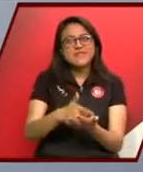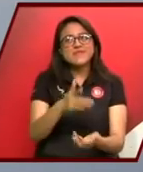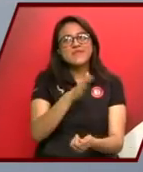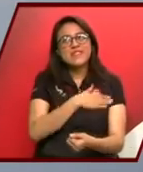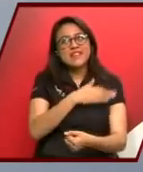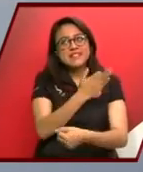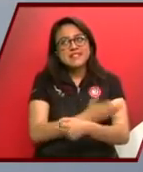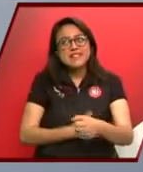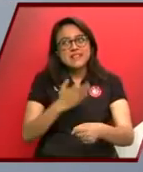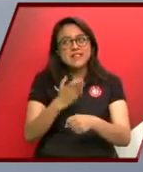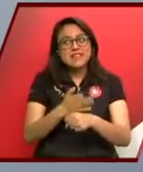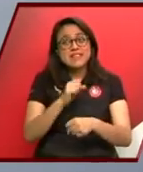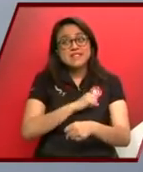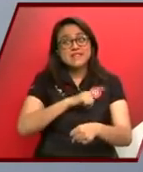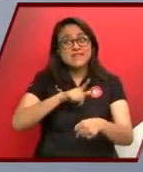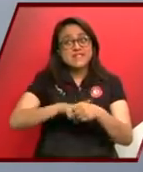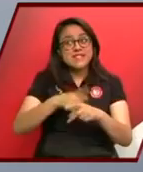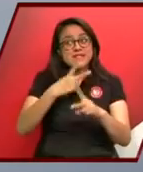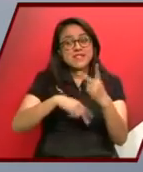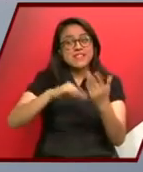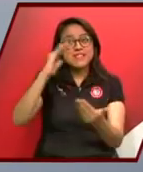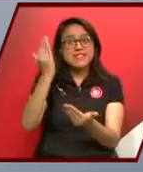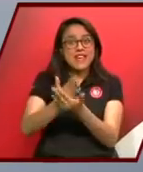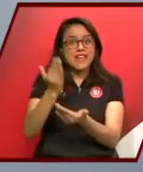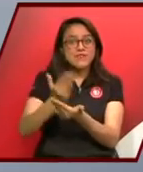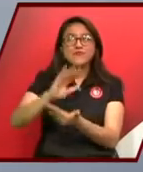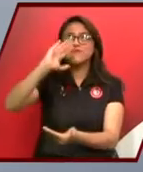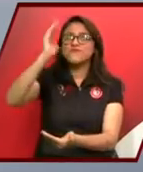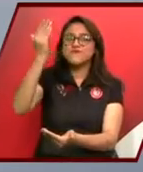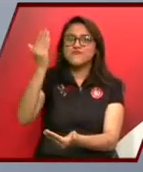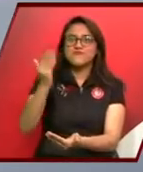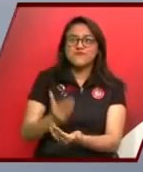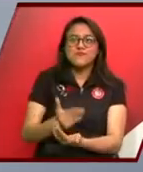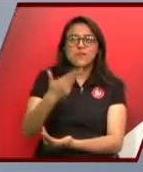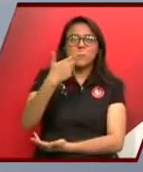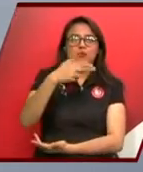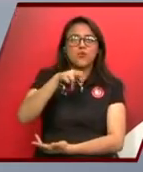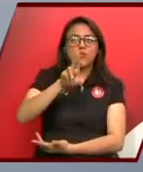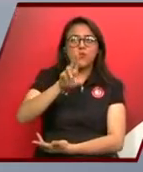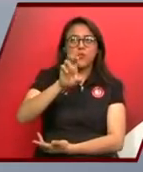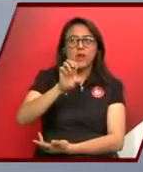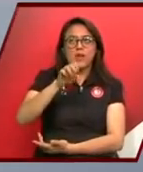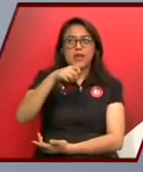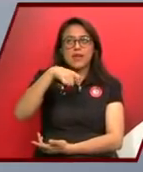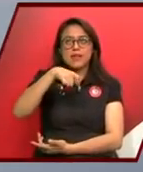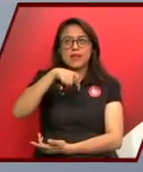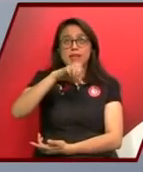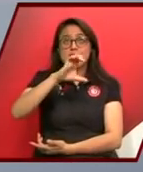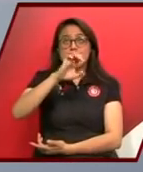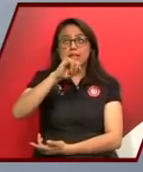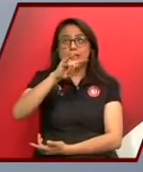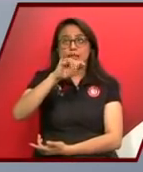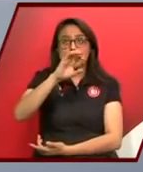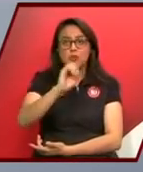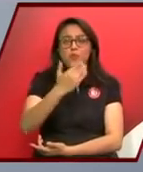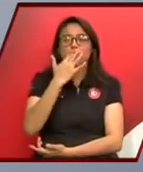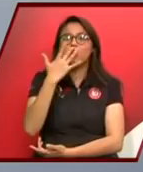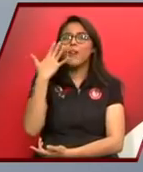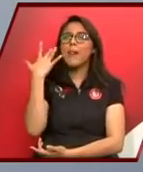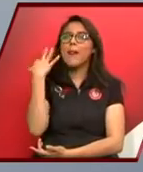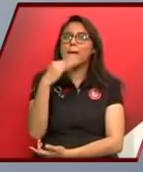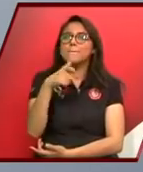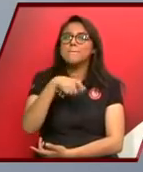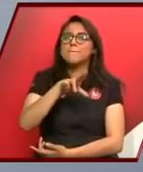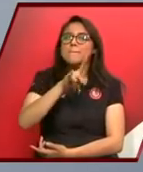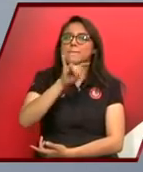tardes. Pues estamos con los especialistas del Taco al Pastor, Taquería El Huequito, sintiendo aquí el calorcito de las tortillas hechas a mano. Le